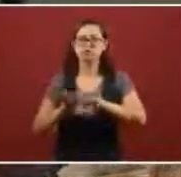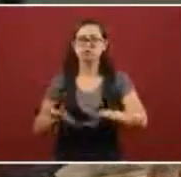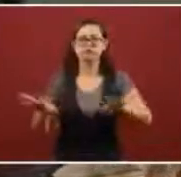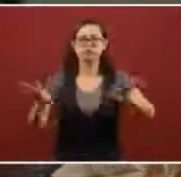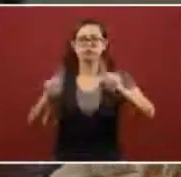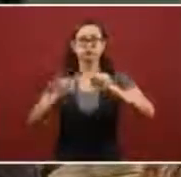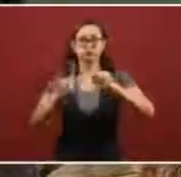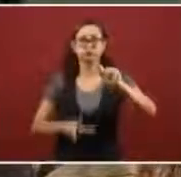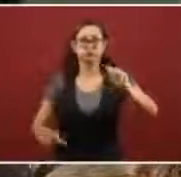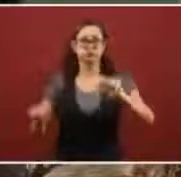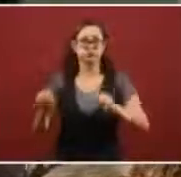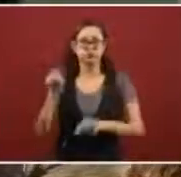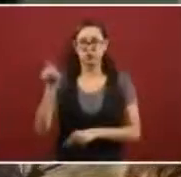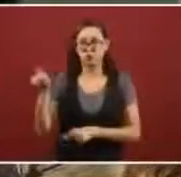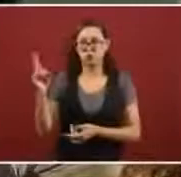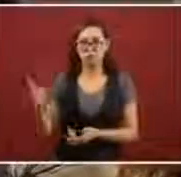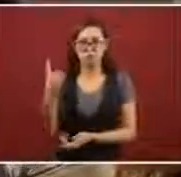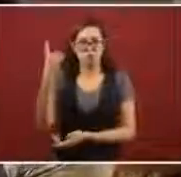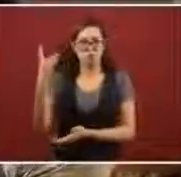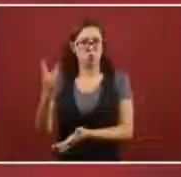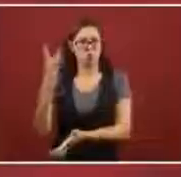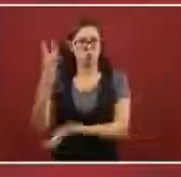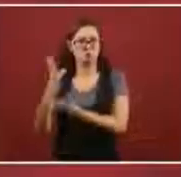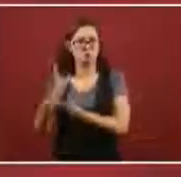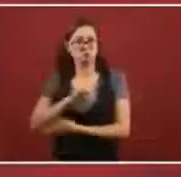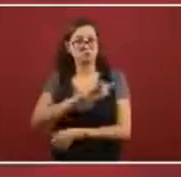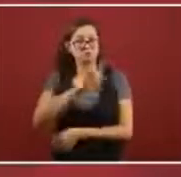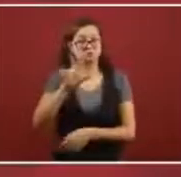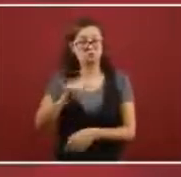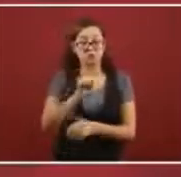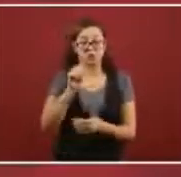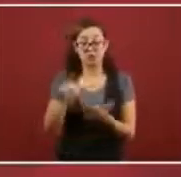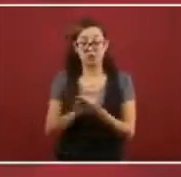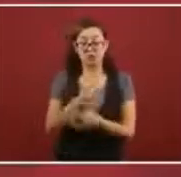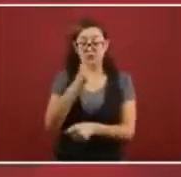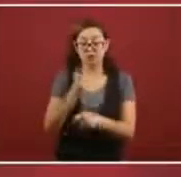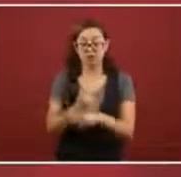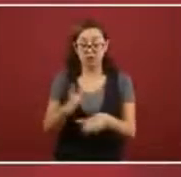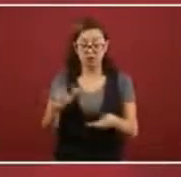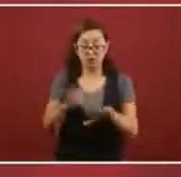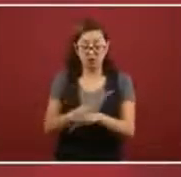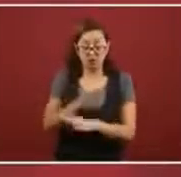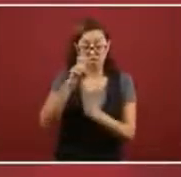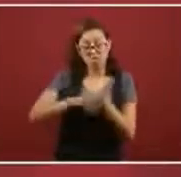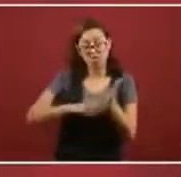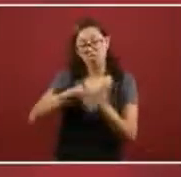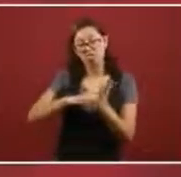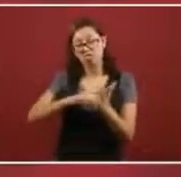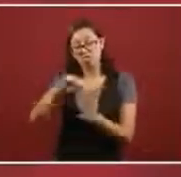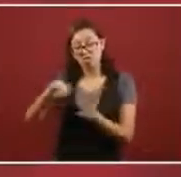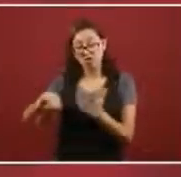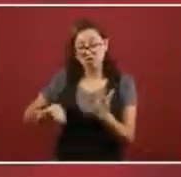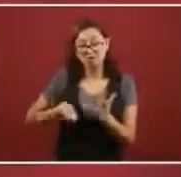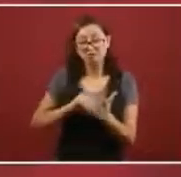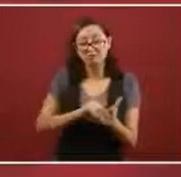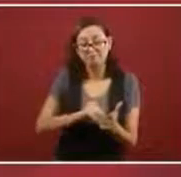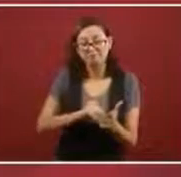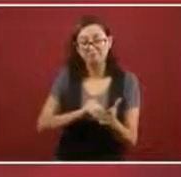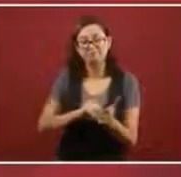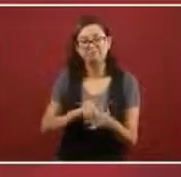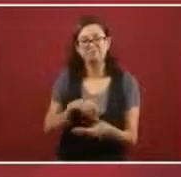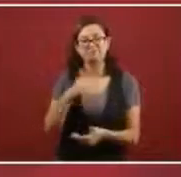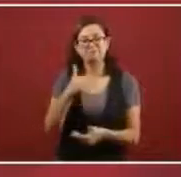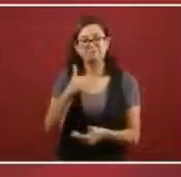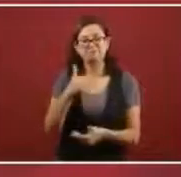eléctrica. A partir de esa modificación a una ley secundaria, pues se continuó con